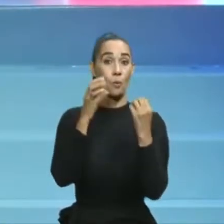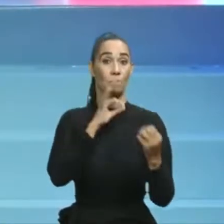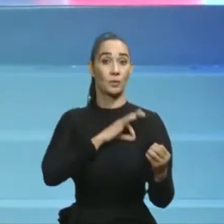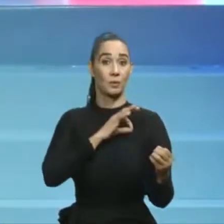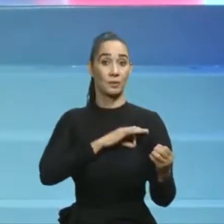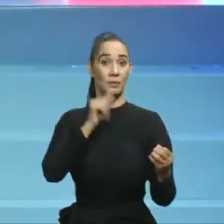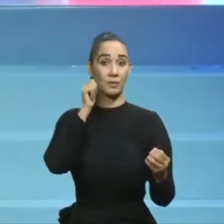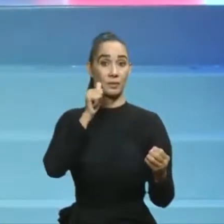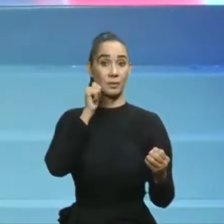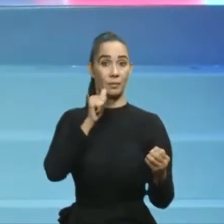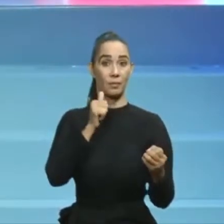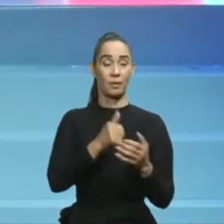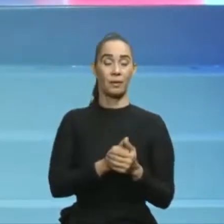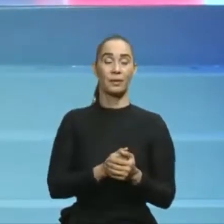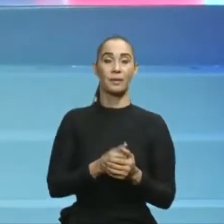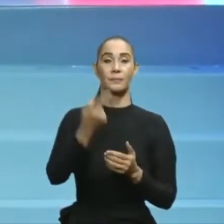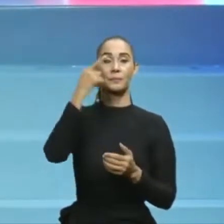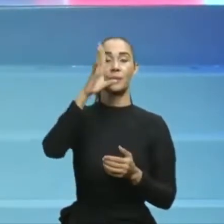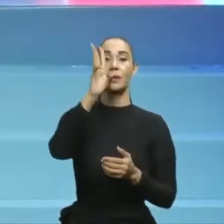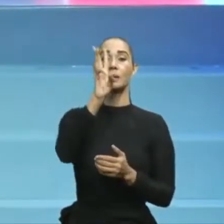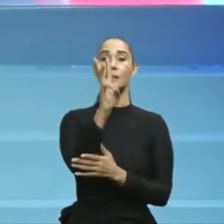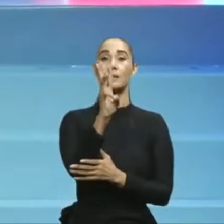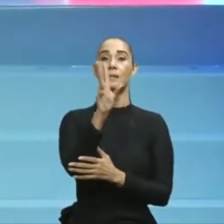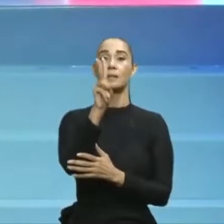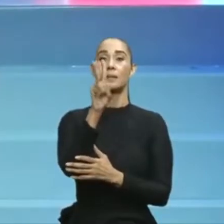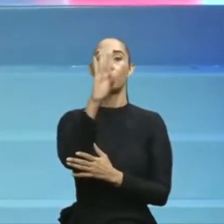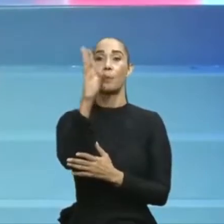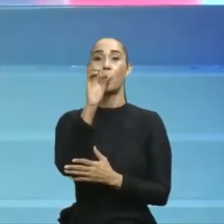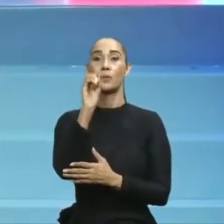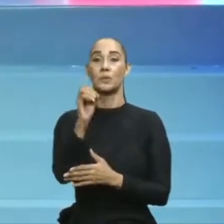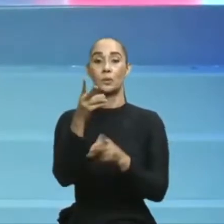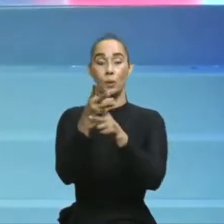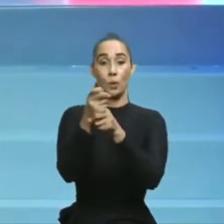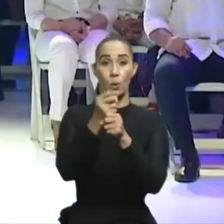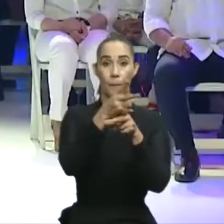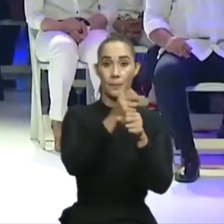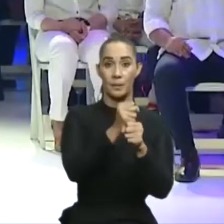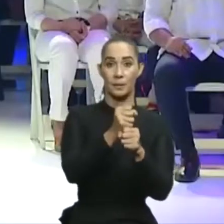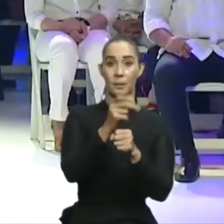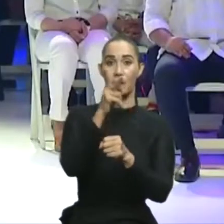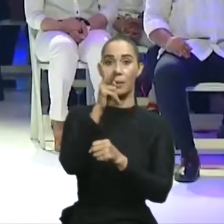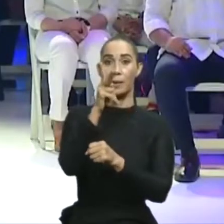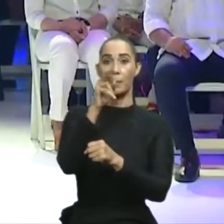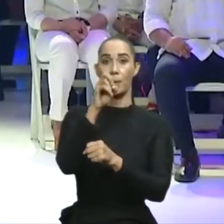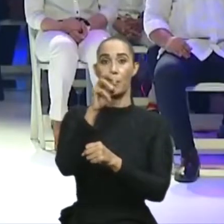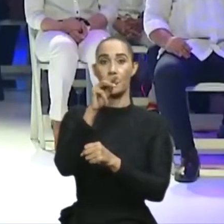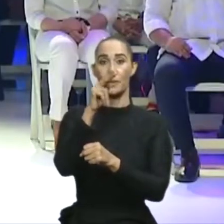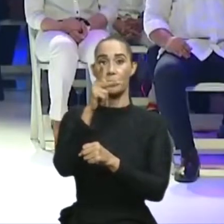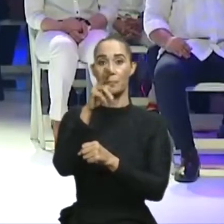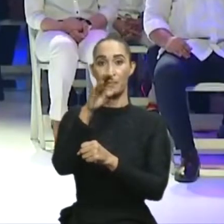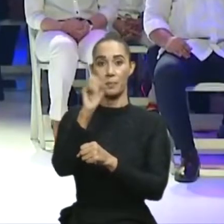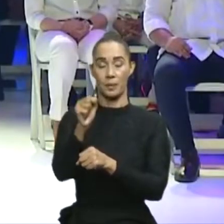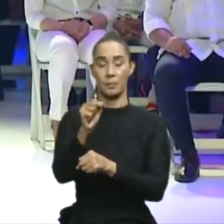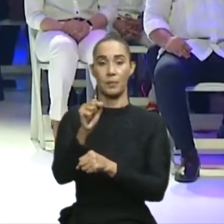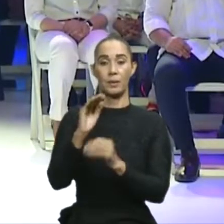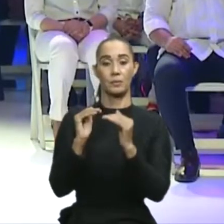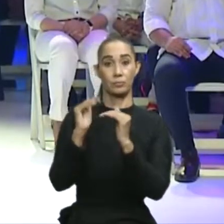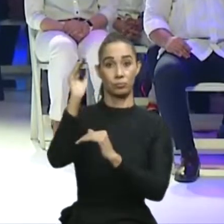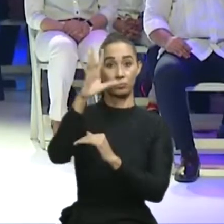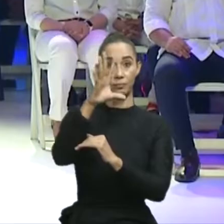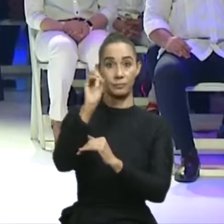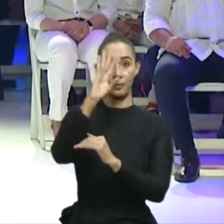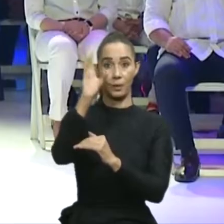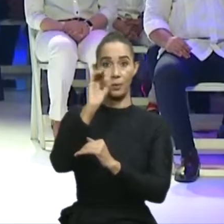por eso el 62 por ciento de los préstamos de promipyme que ya se han incrementado en un 50 por